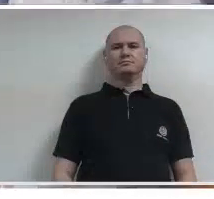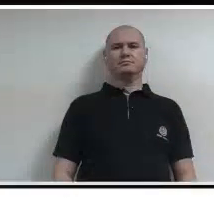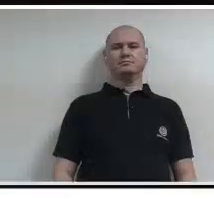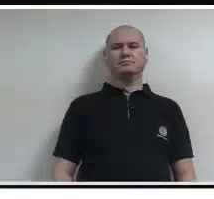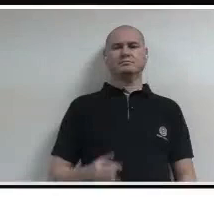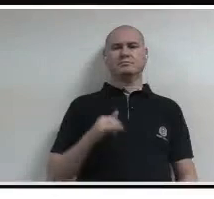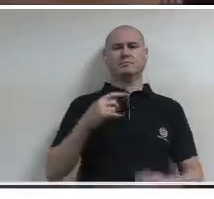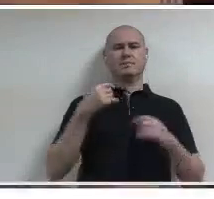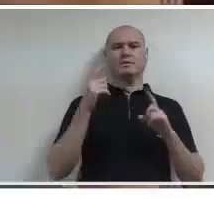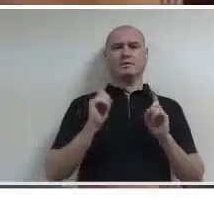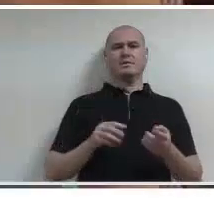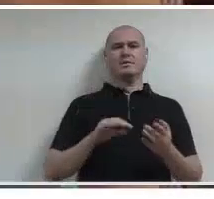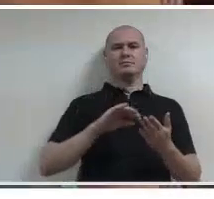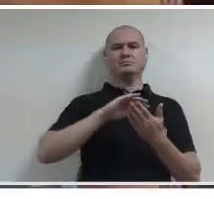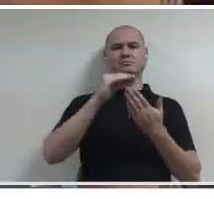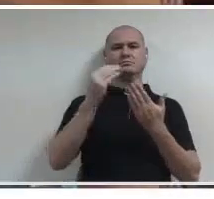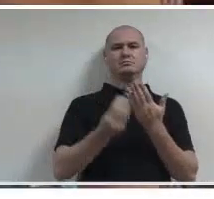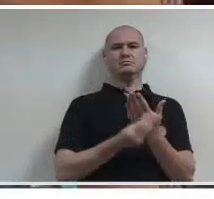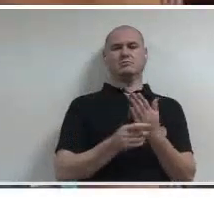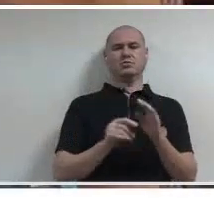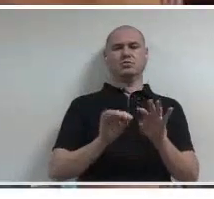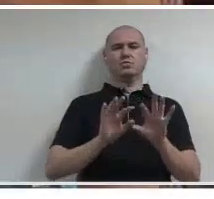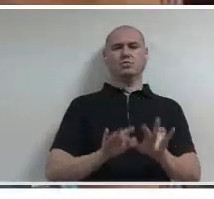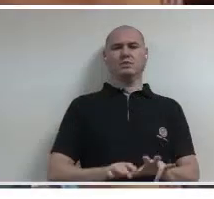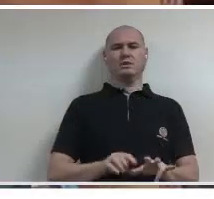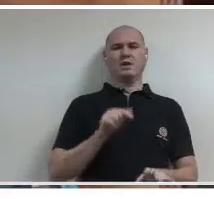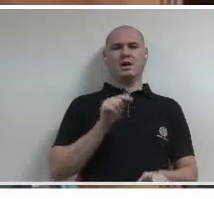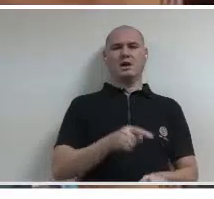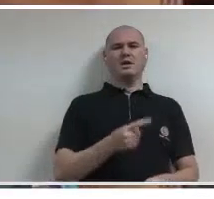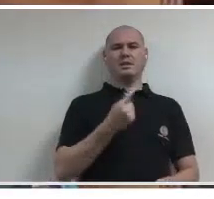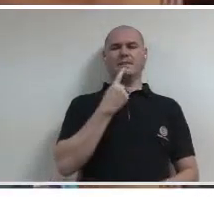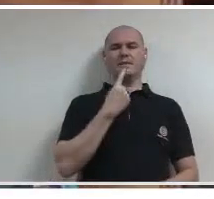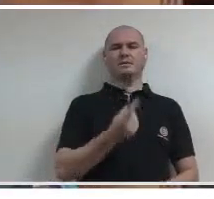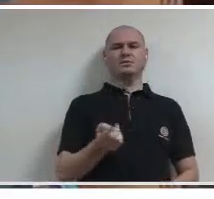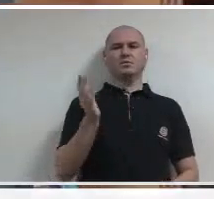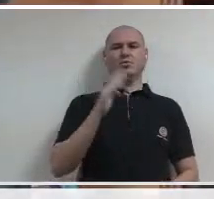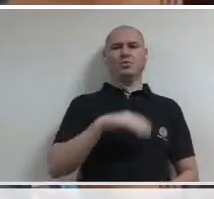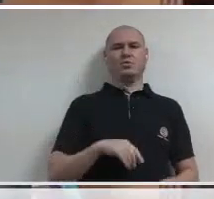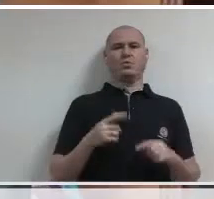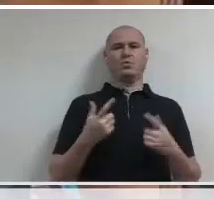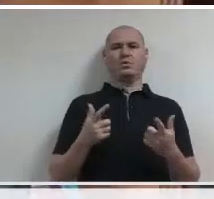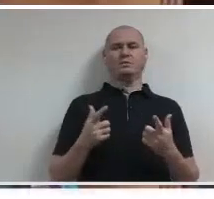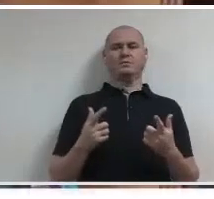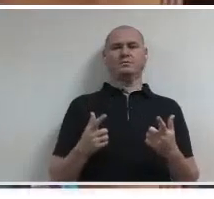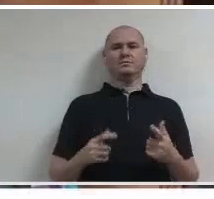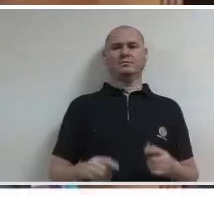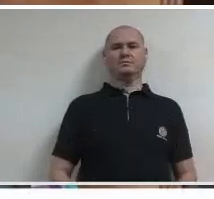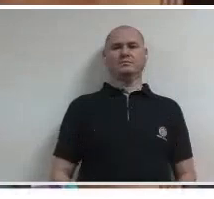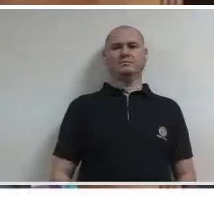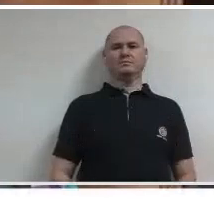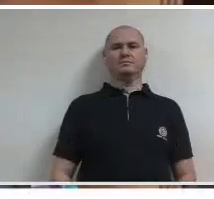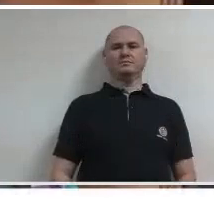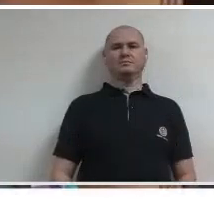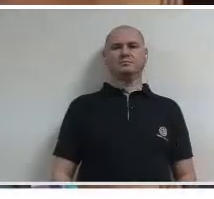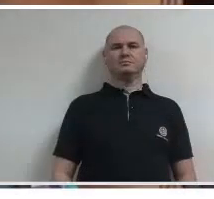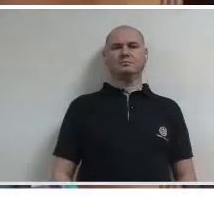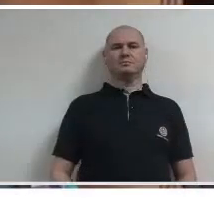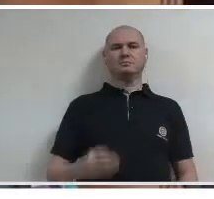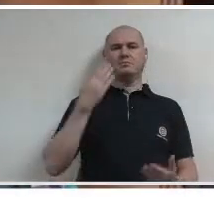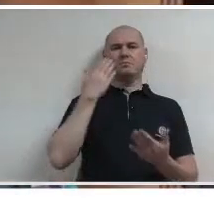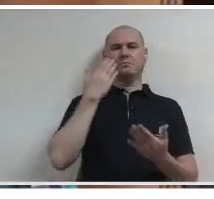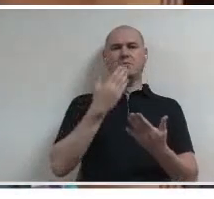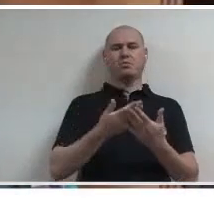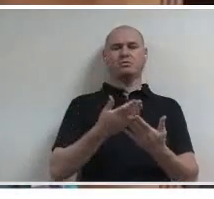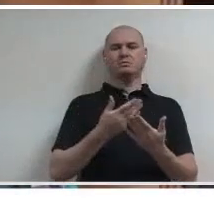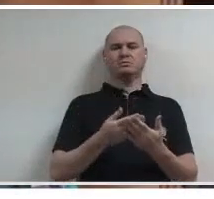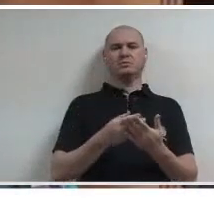coa. Ja, o mira, moye pepe. Cuatía. Pe. Cuatía penda. Y por elemento.